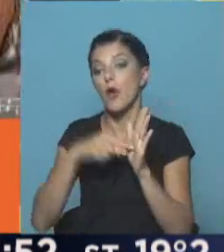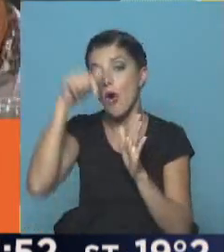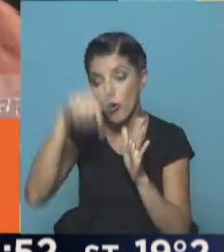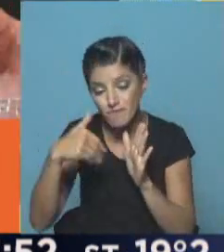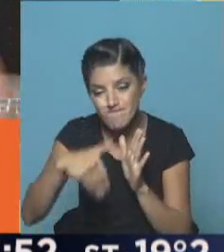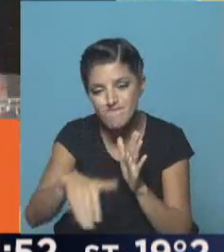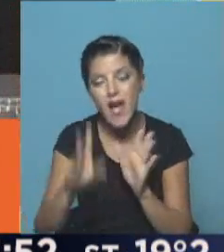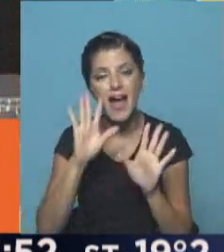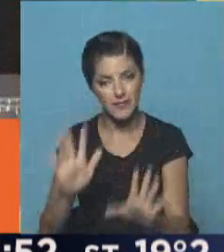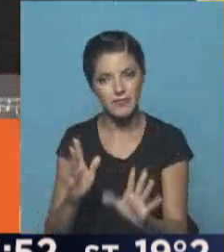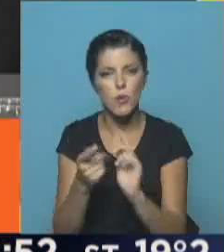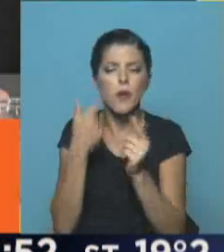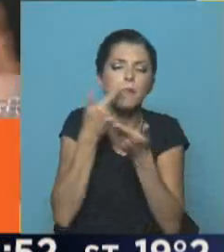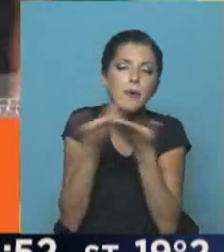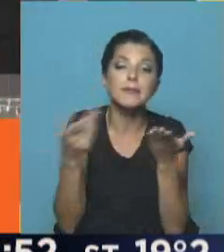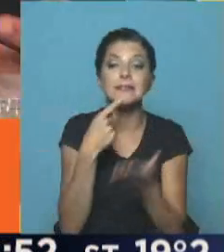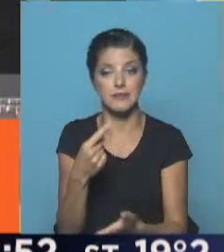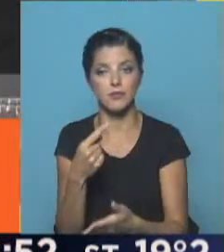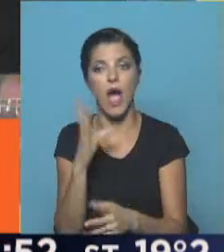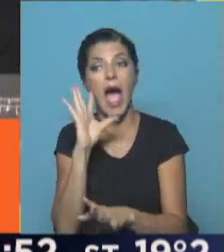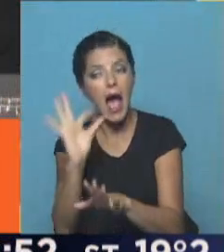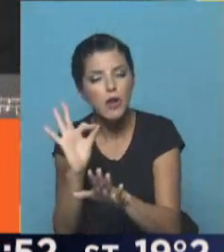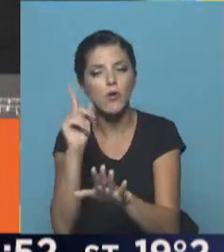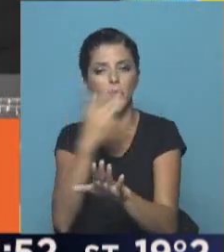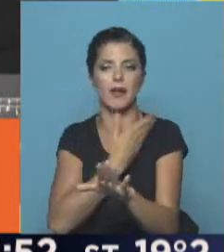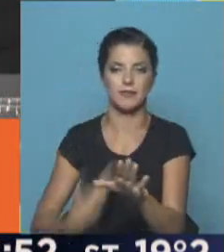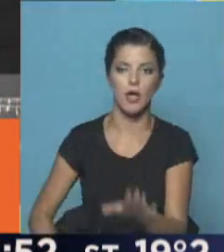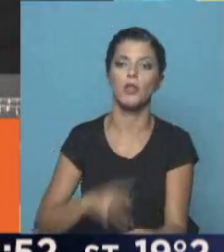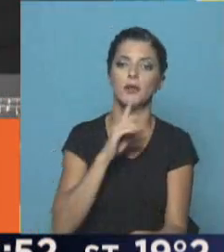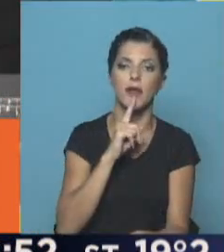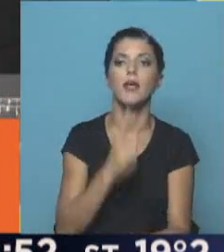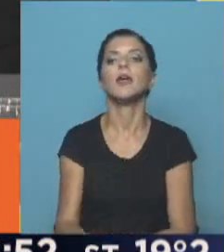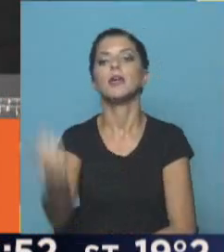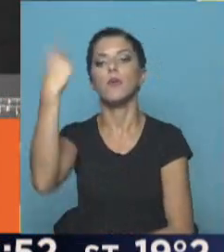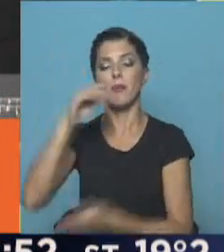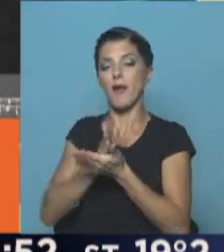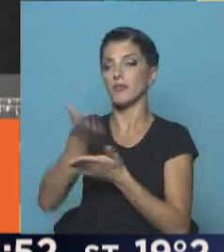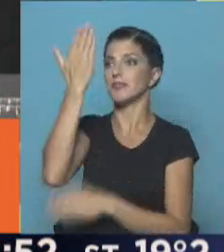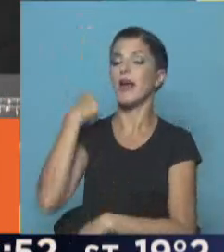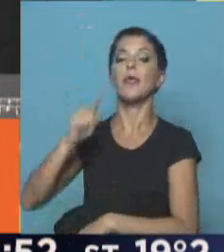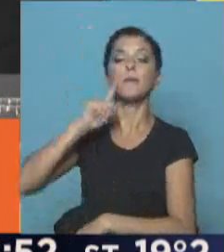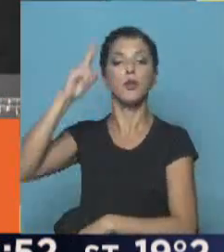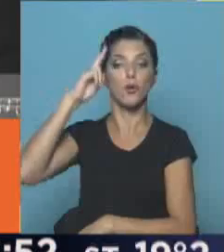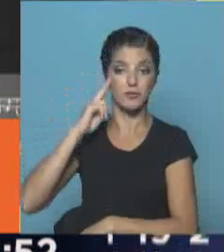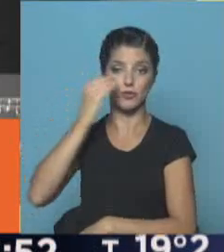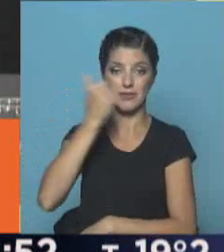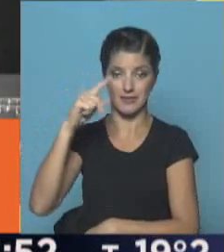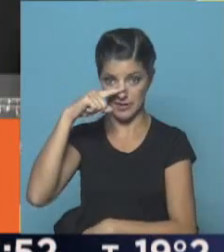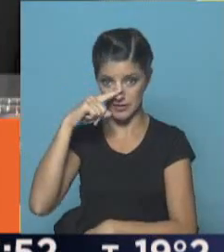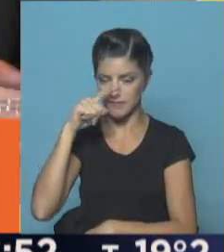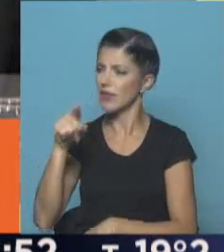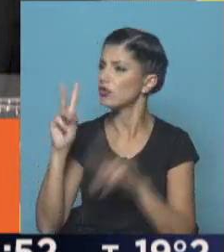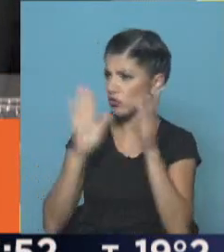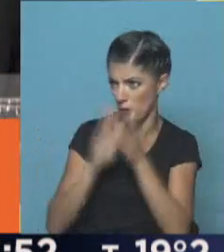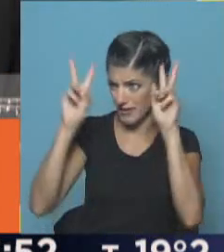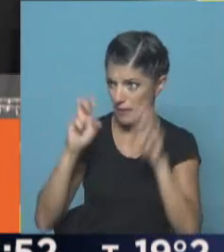señal, pequeñísima señal diciendo algo del Estado de Israel y volver a las fronteras del 67 antes de la Guerra de los 6 días. Eso con los palestinos, en